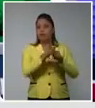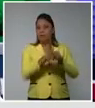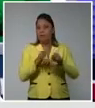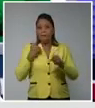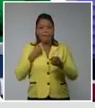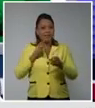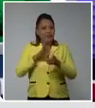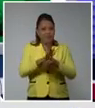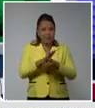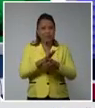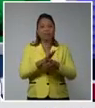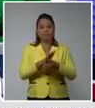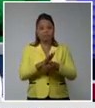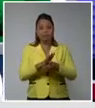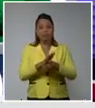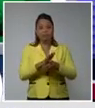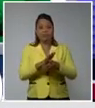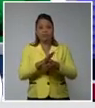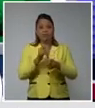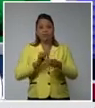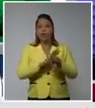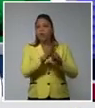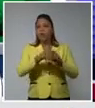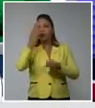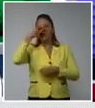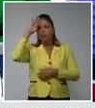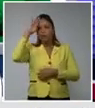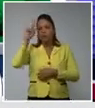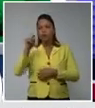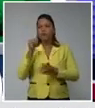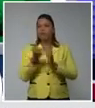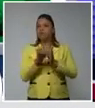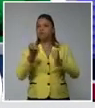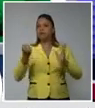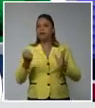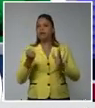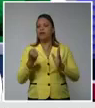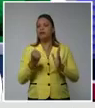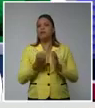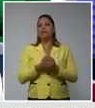de la transmisión en nuestro país, pues se han diagnosticado